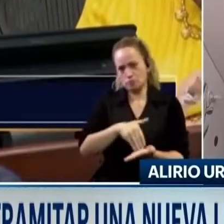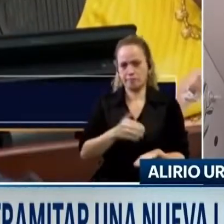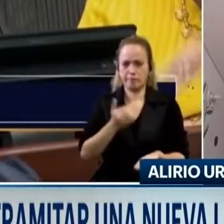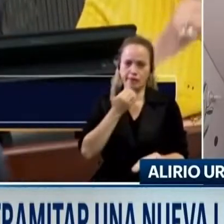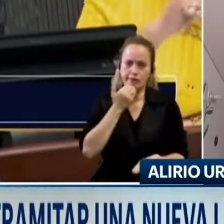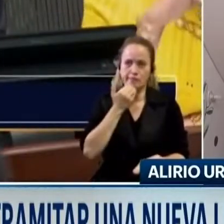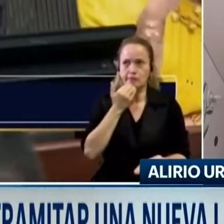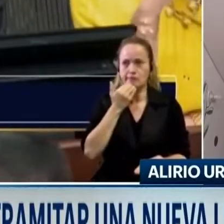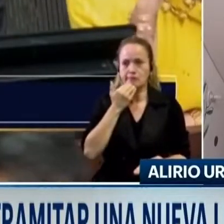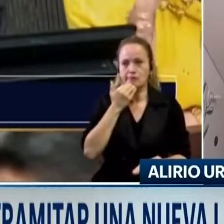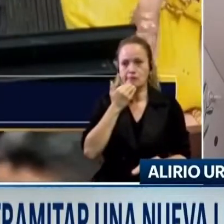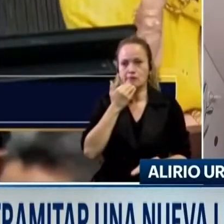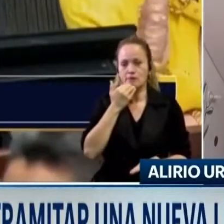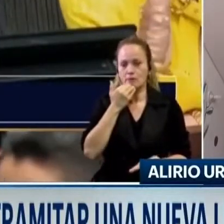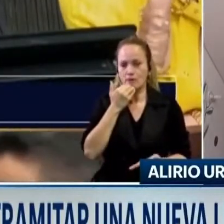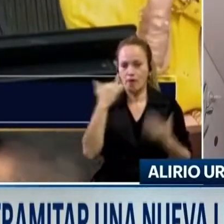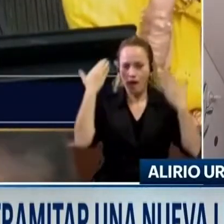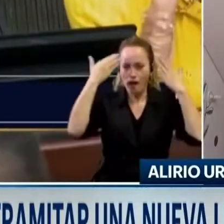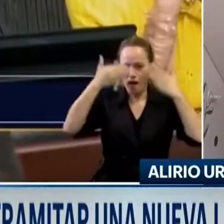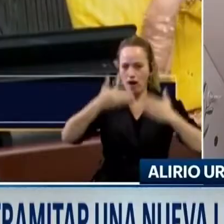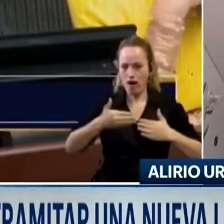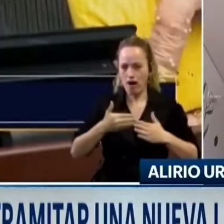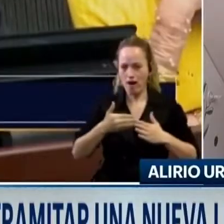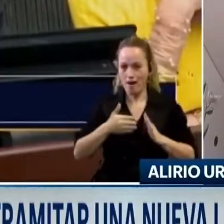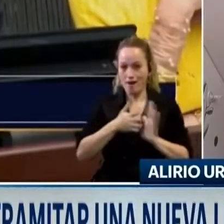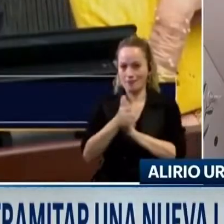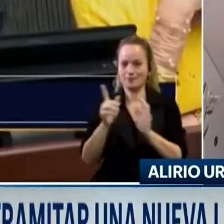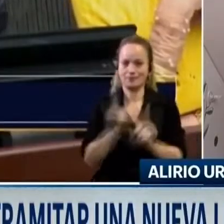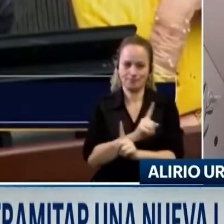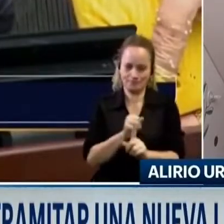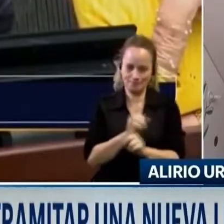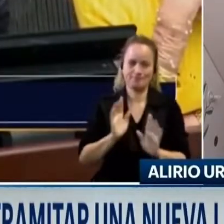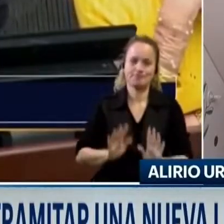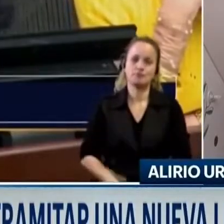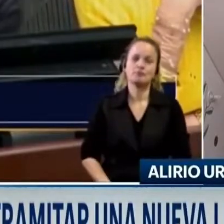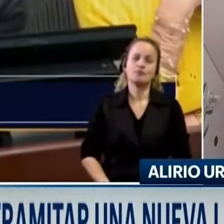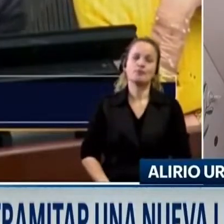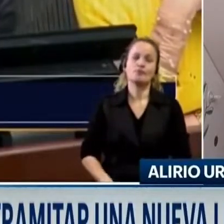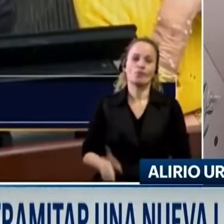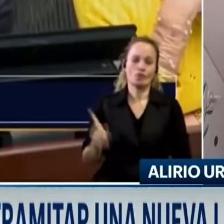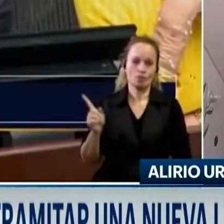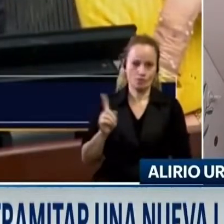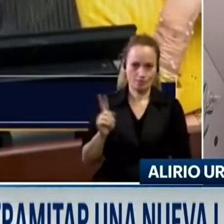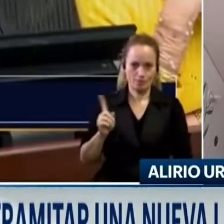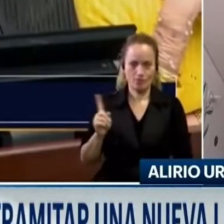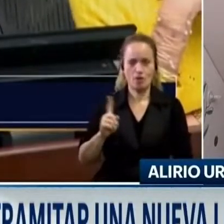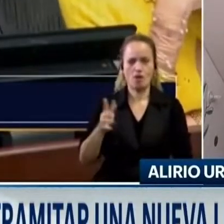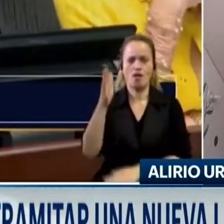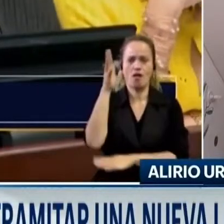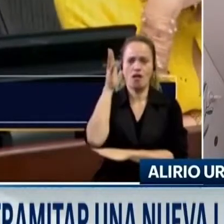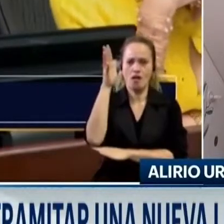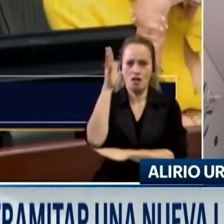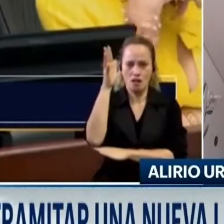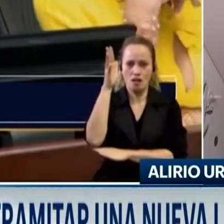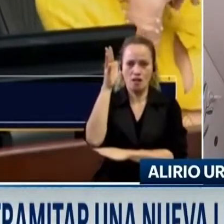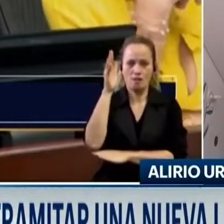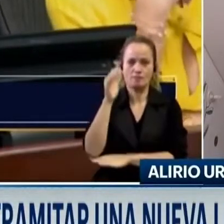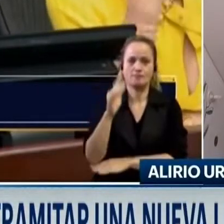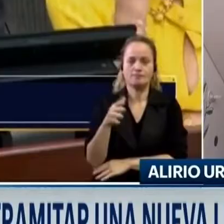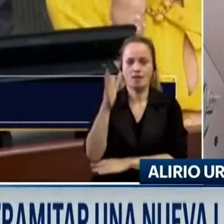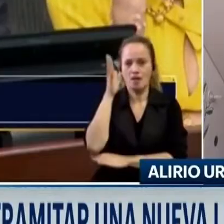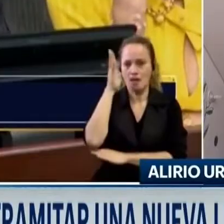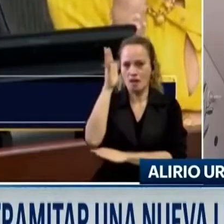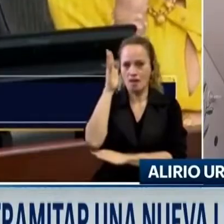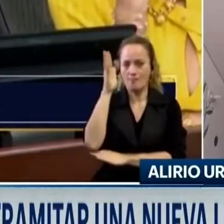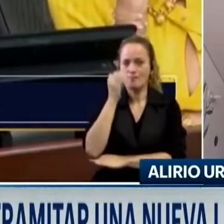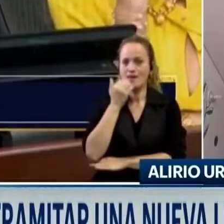de una mesa de negociaciones para convertirse en un proyecto de ley No mira el te explico la ley